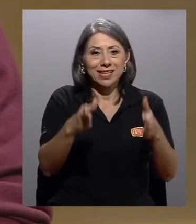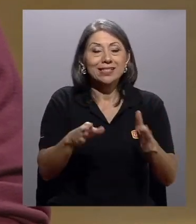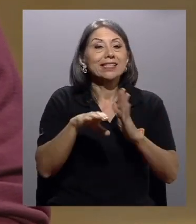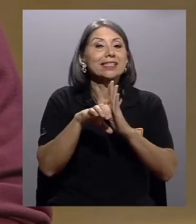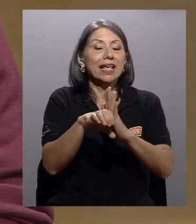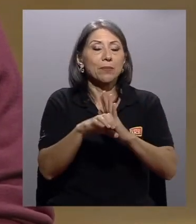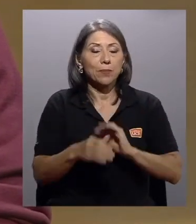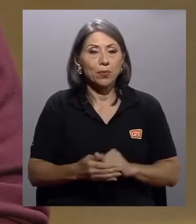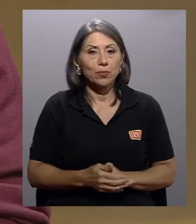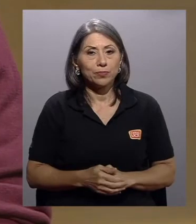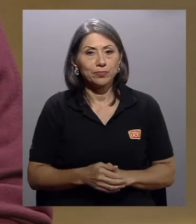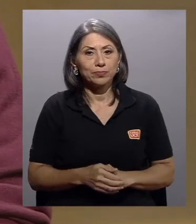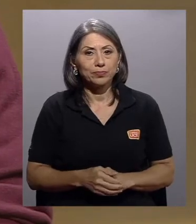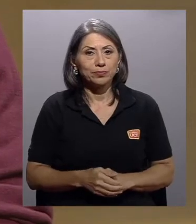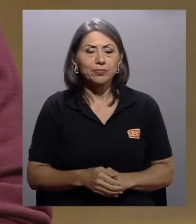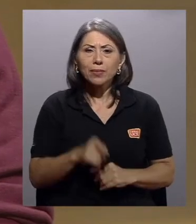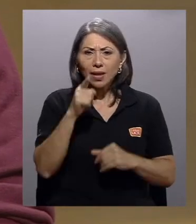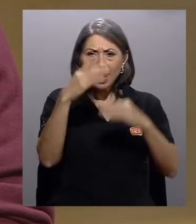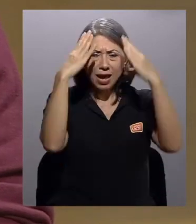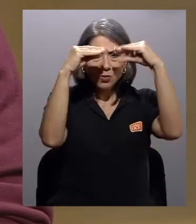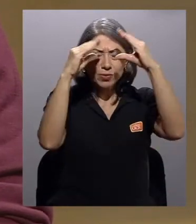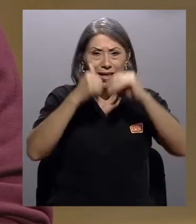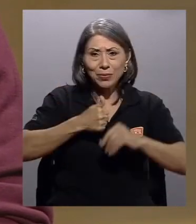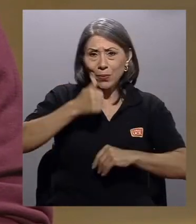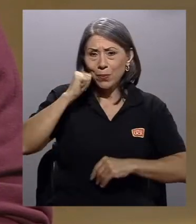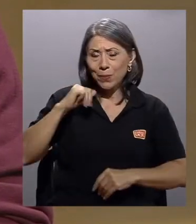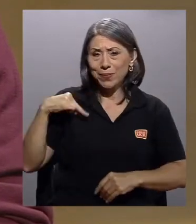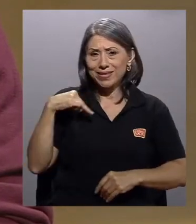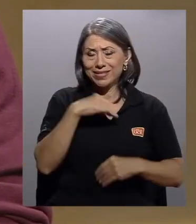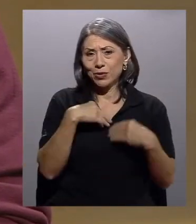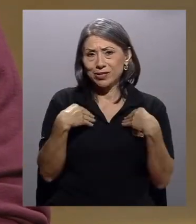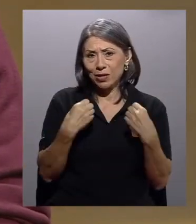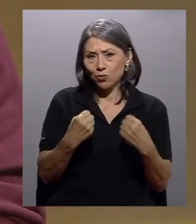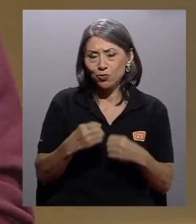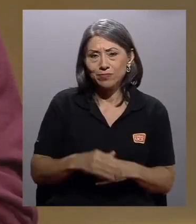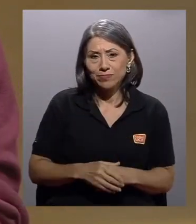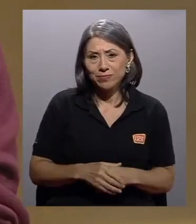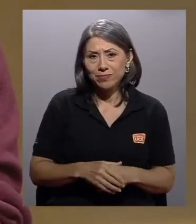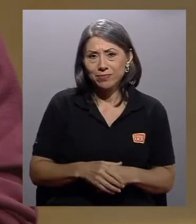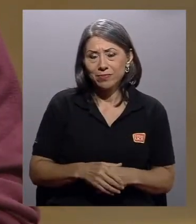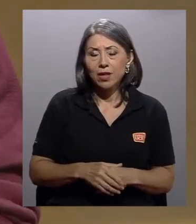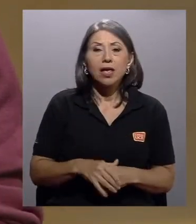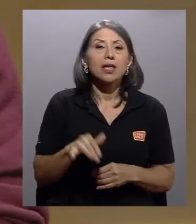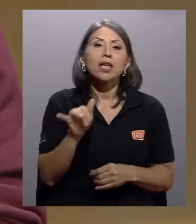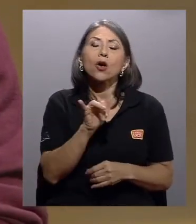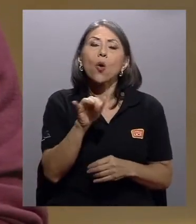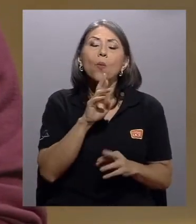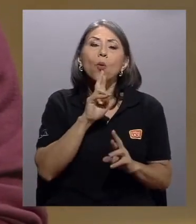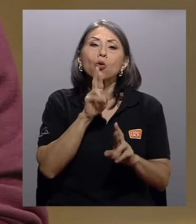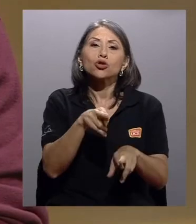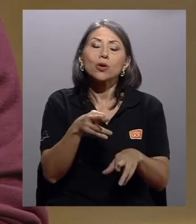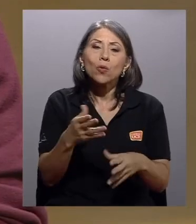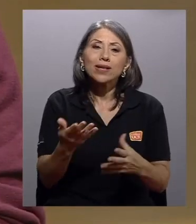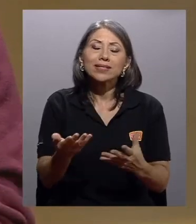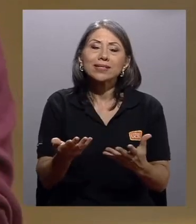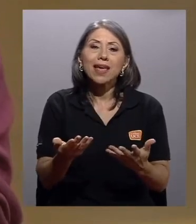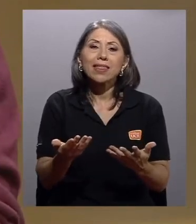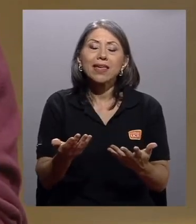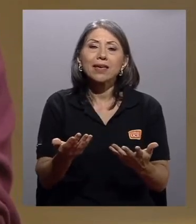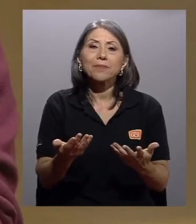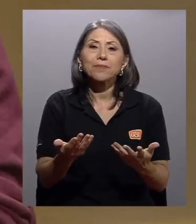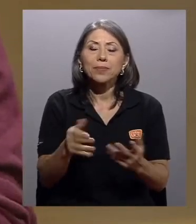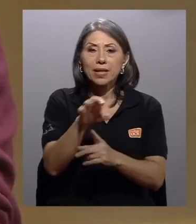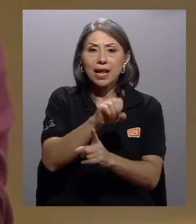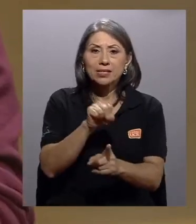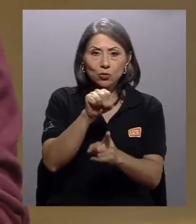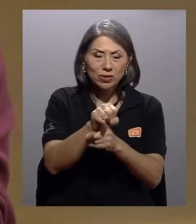Por ejemplo, hay un dato de ayer del Ministerio de Salud, ¿no?, que como consecuencia de